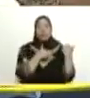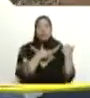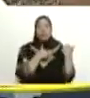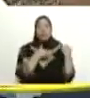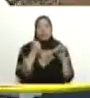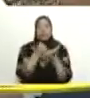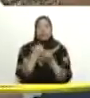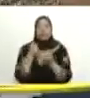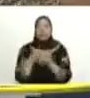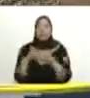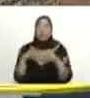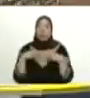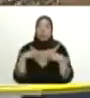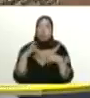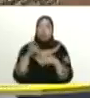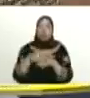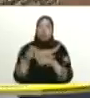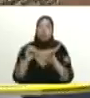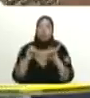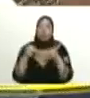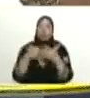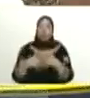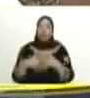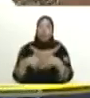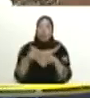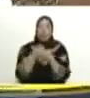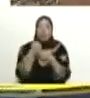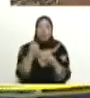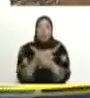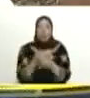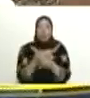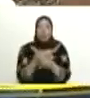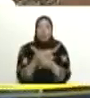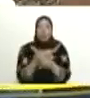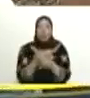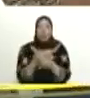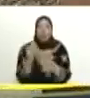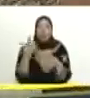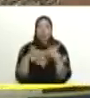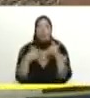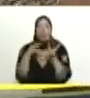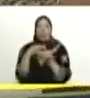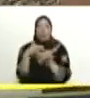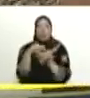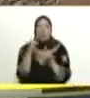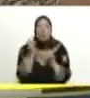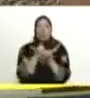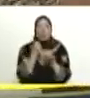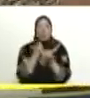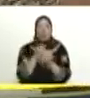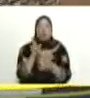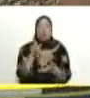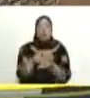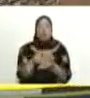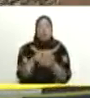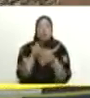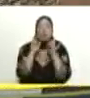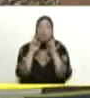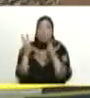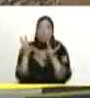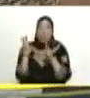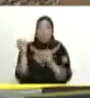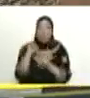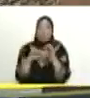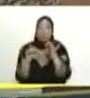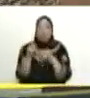pero vamos a hacer una cosa, porque no empezamos a hacer casitas y vemos a ver cómo va la situación. Cuando se empezó a ver y que la gente empezó a ver que sus frentes